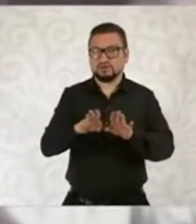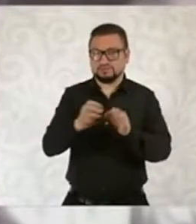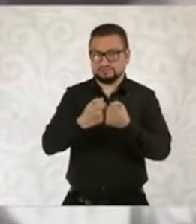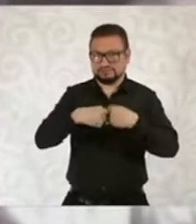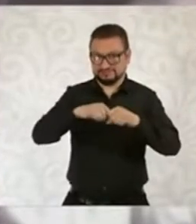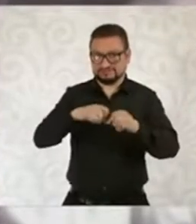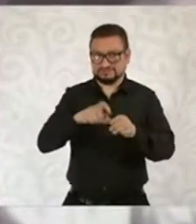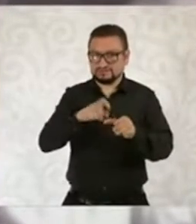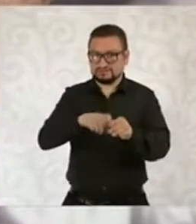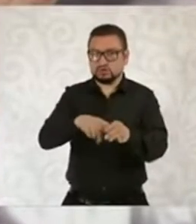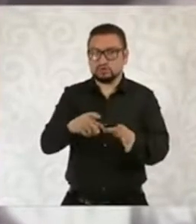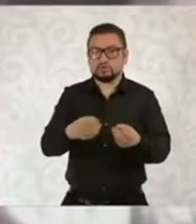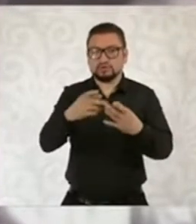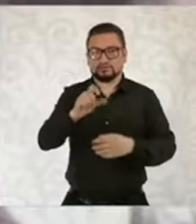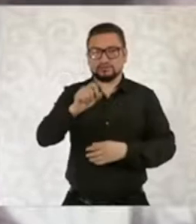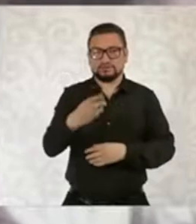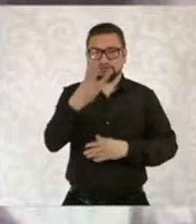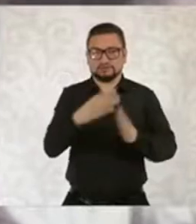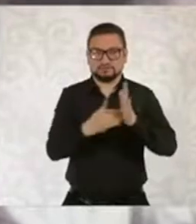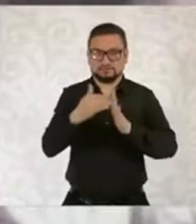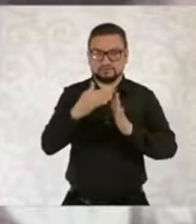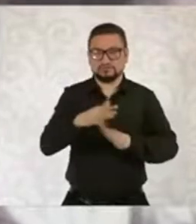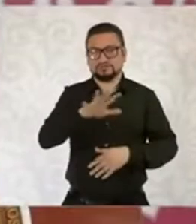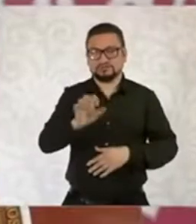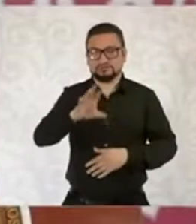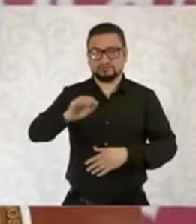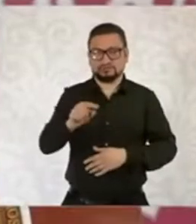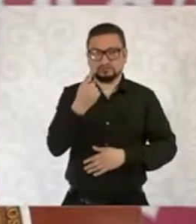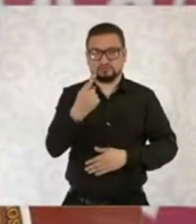Social, que alcanza